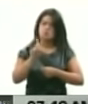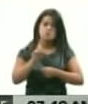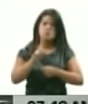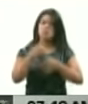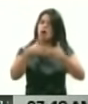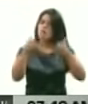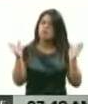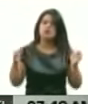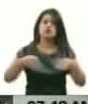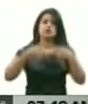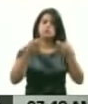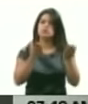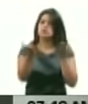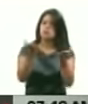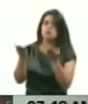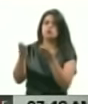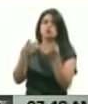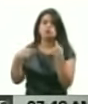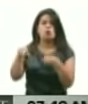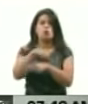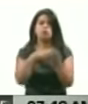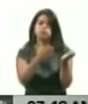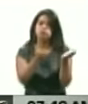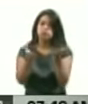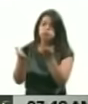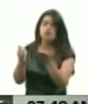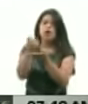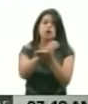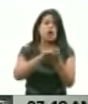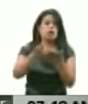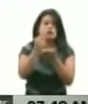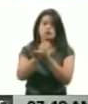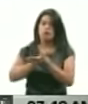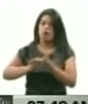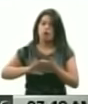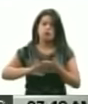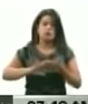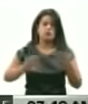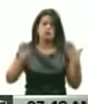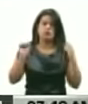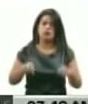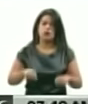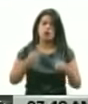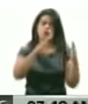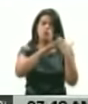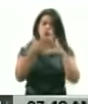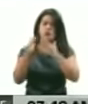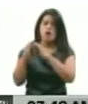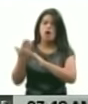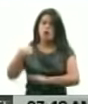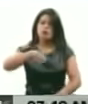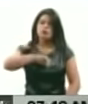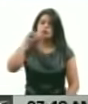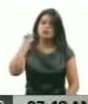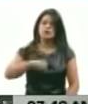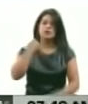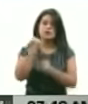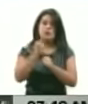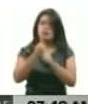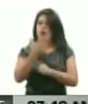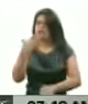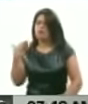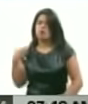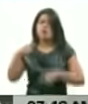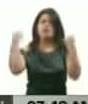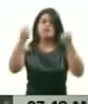absolutamente todos sus servicios son de acceso gratuito a la comunidad, que estamos haciendo, que acabamos de hacer un